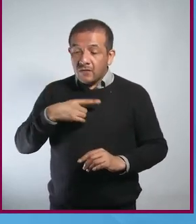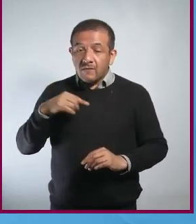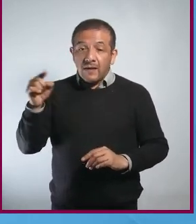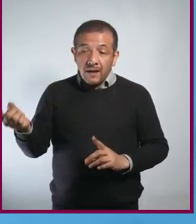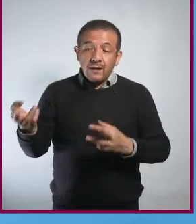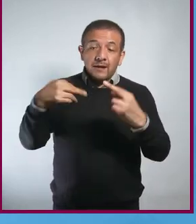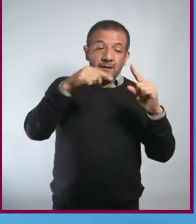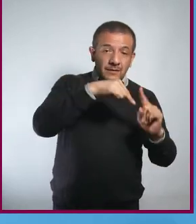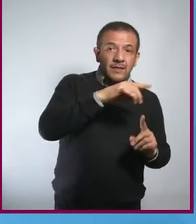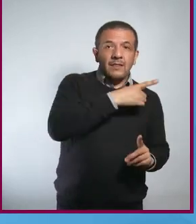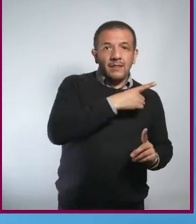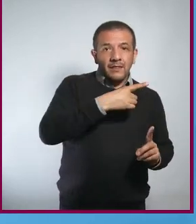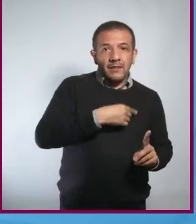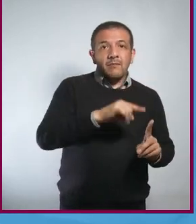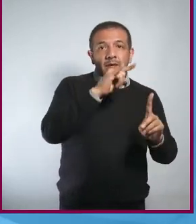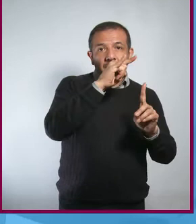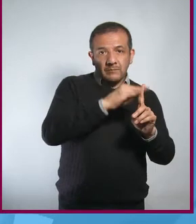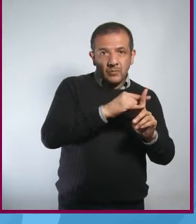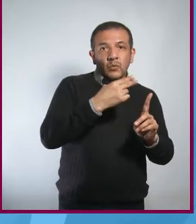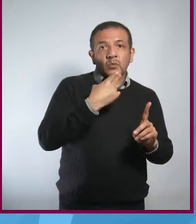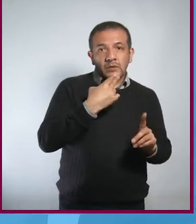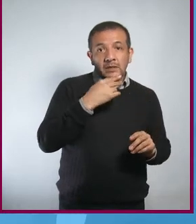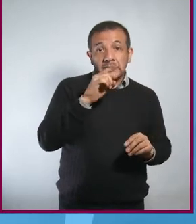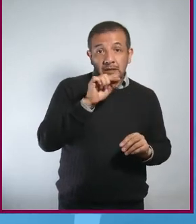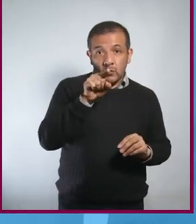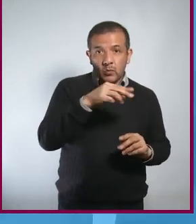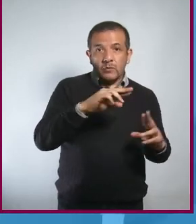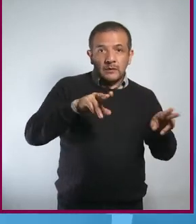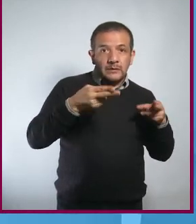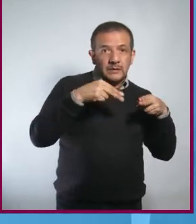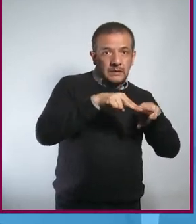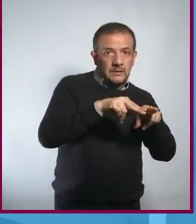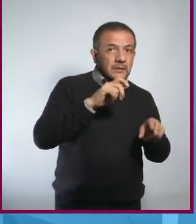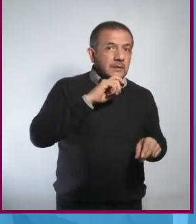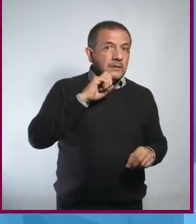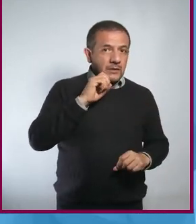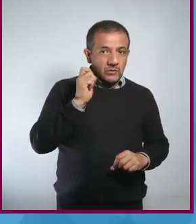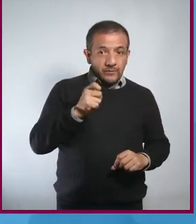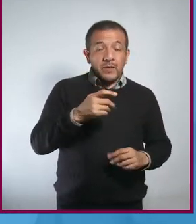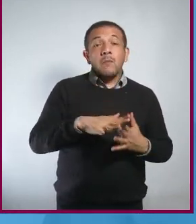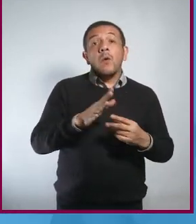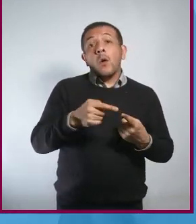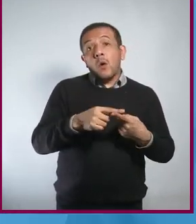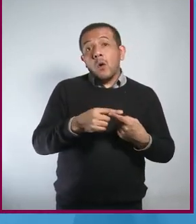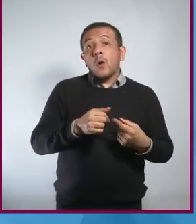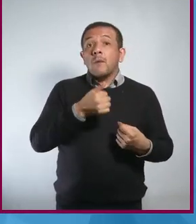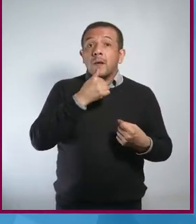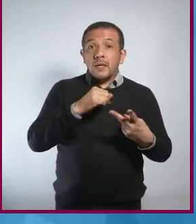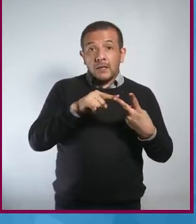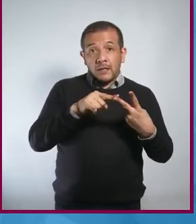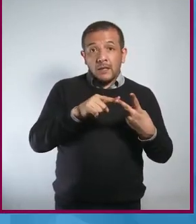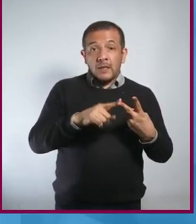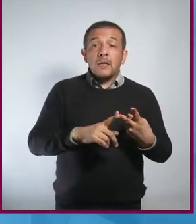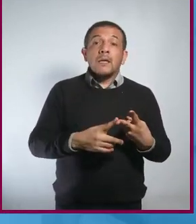condón de manera correcta cada vez que mantengas relaciones sexuales por vía vaginal, anal u oral.